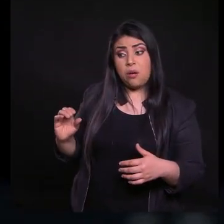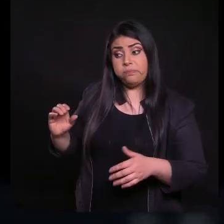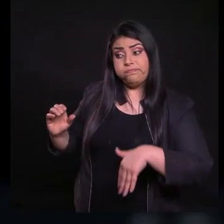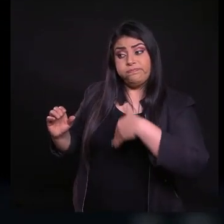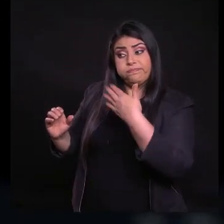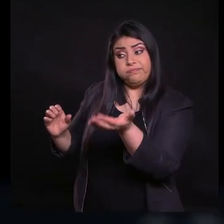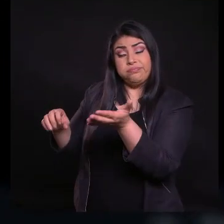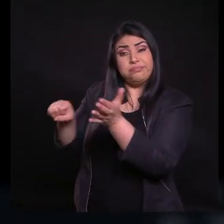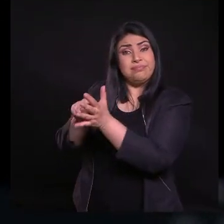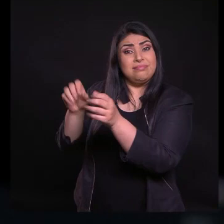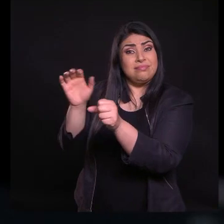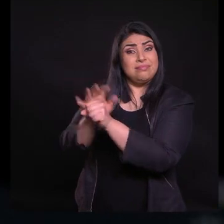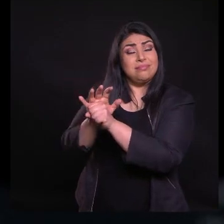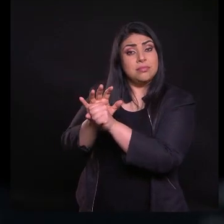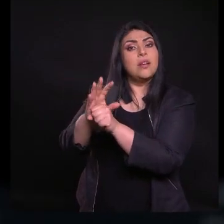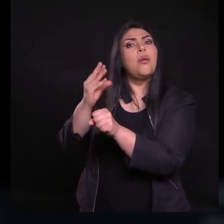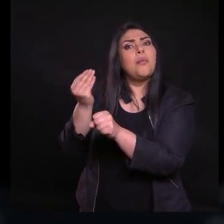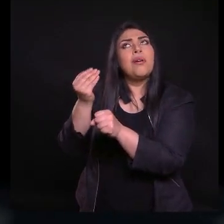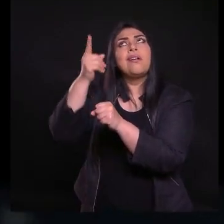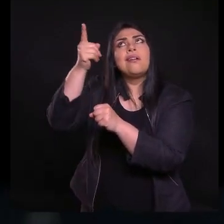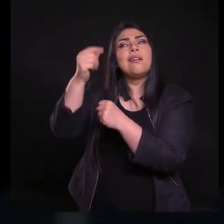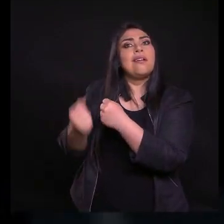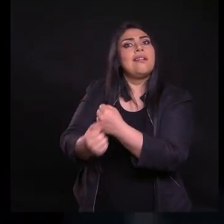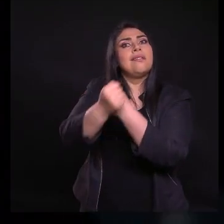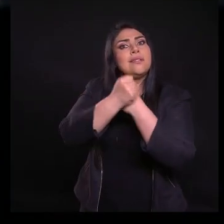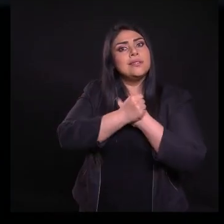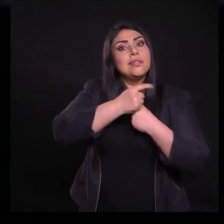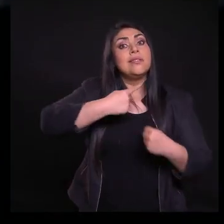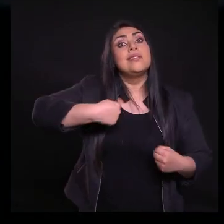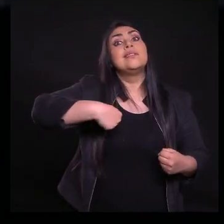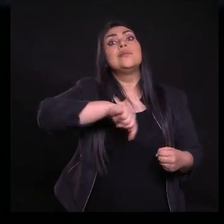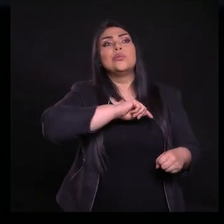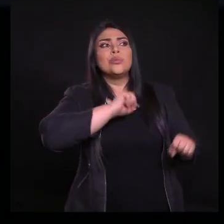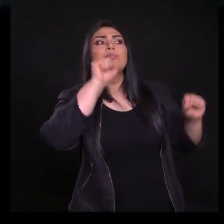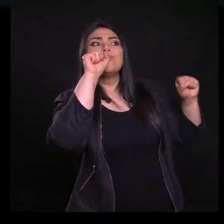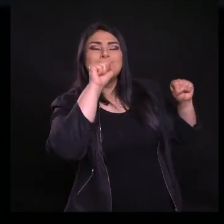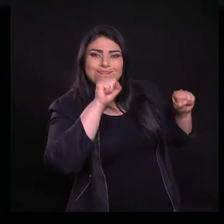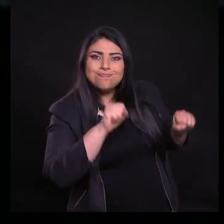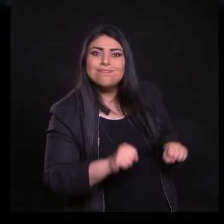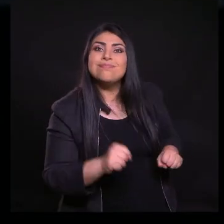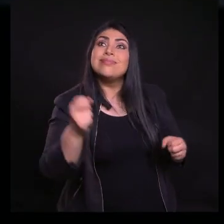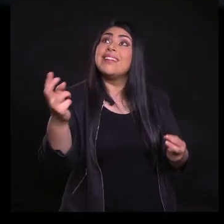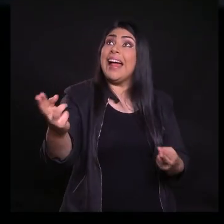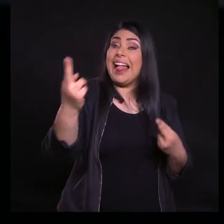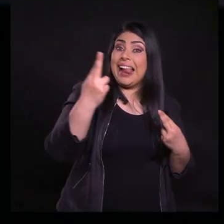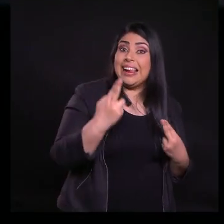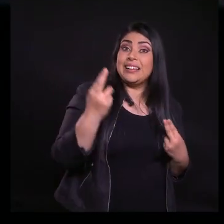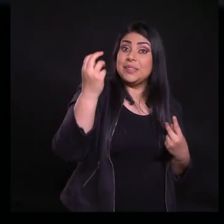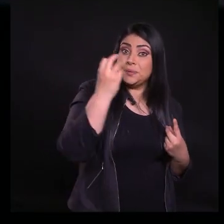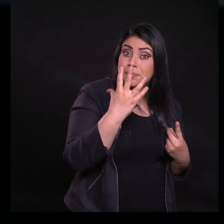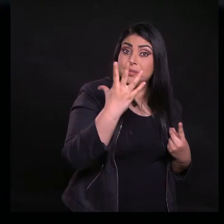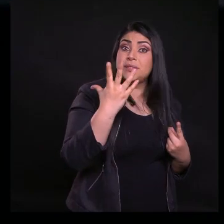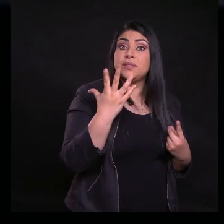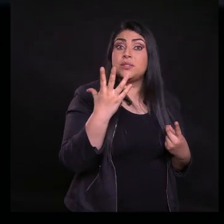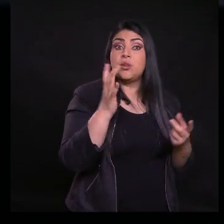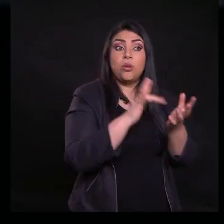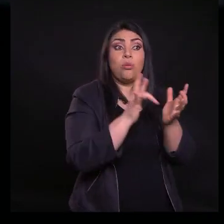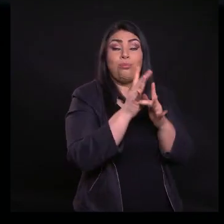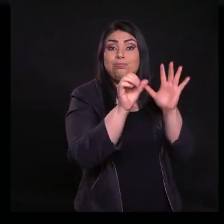para que nosotros entonces podamos recibir ese beneficio del sacrificio